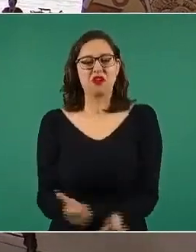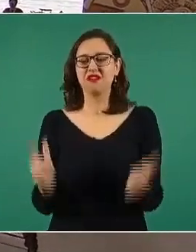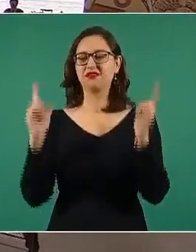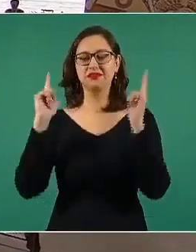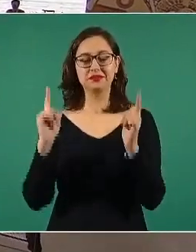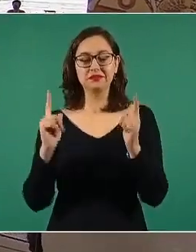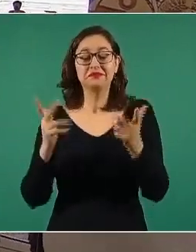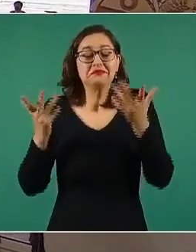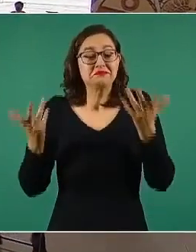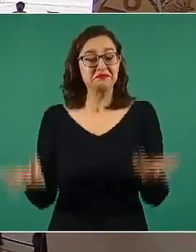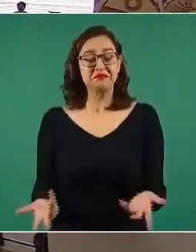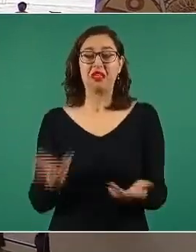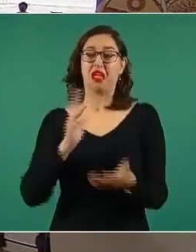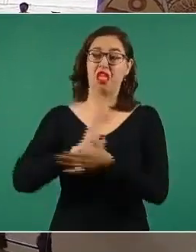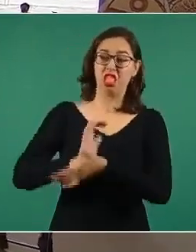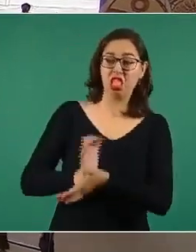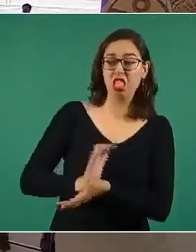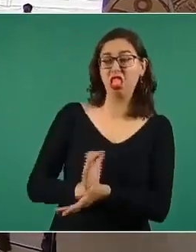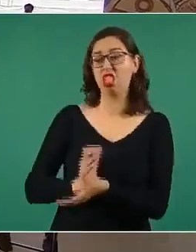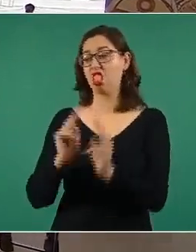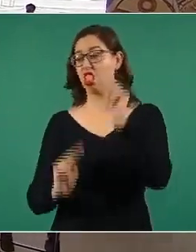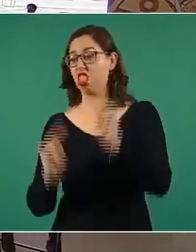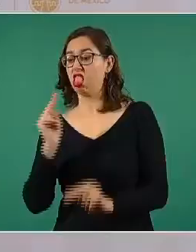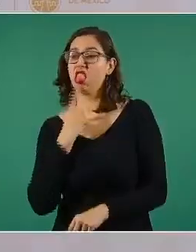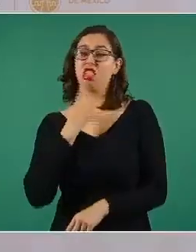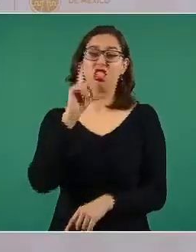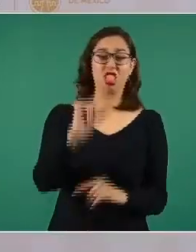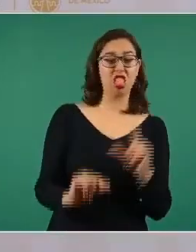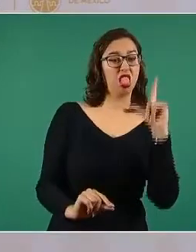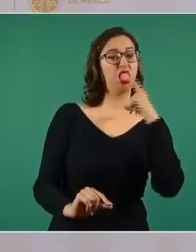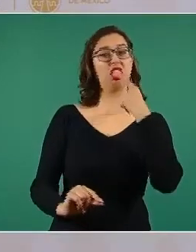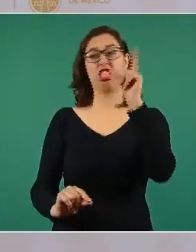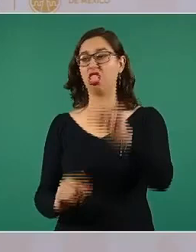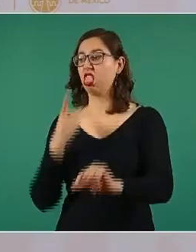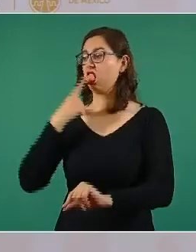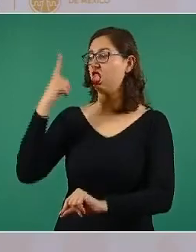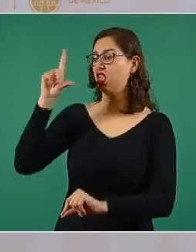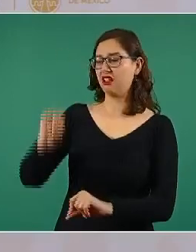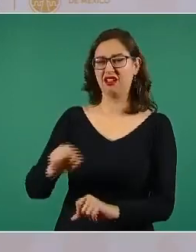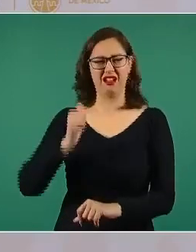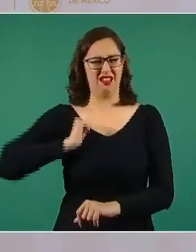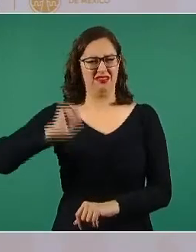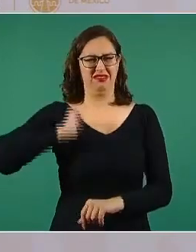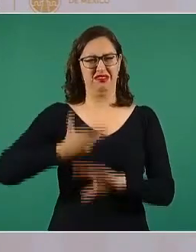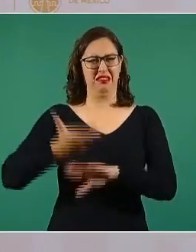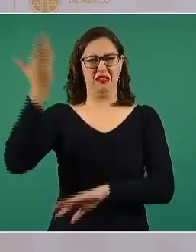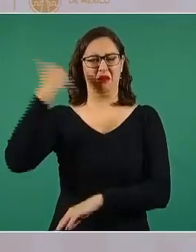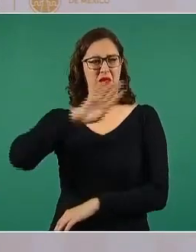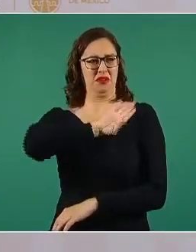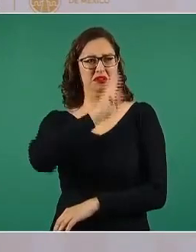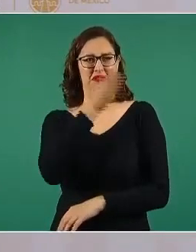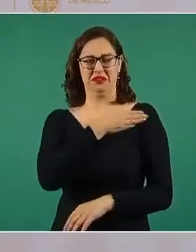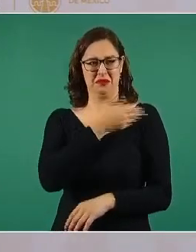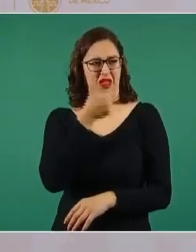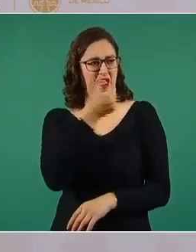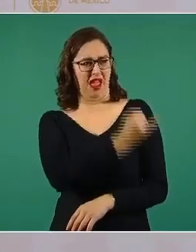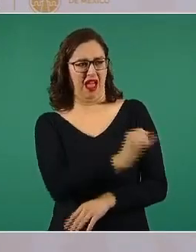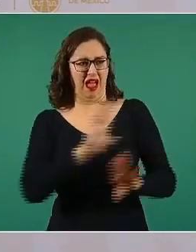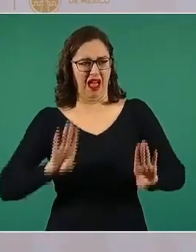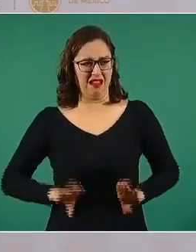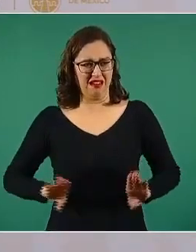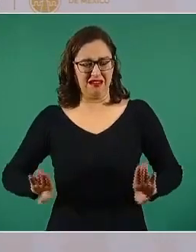el clasismo y todos esos ismos que son reminiscencias del México colonial no tienen más